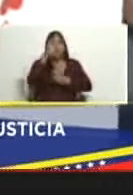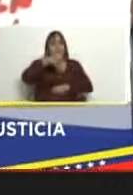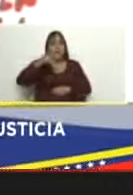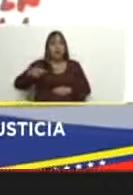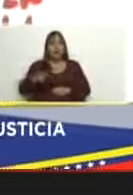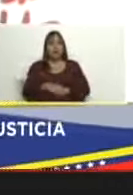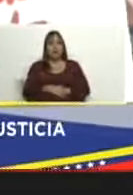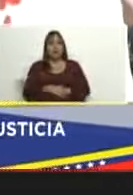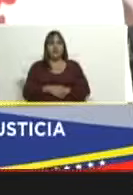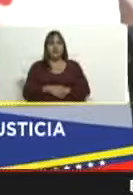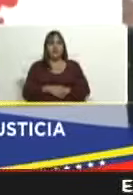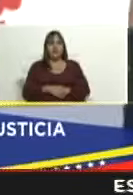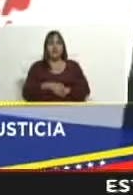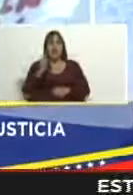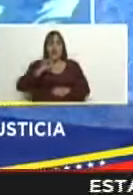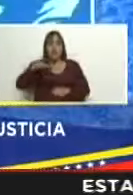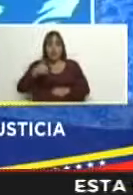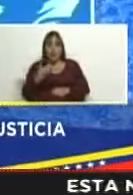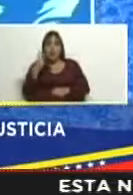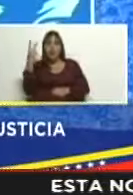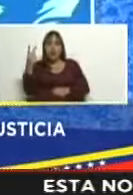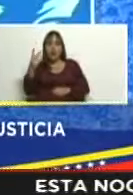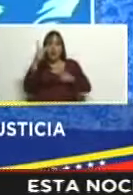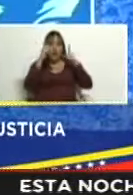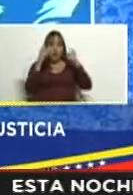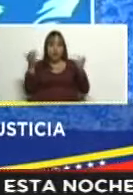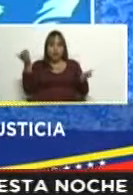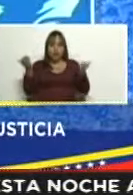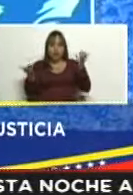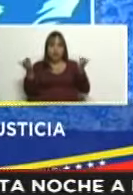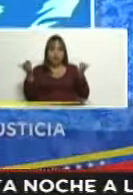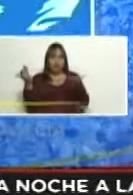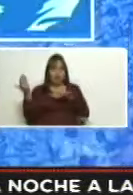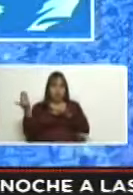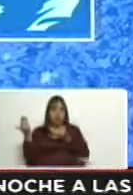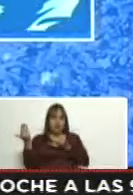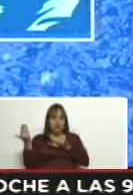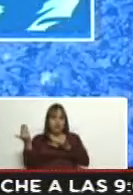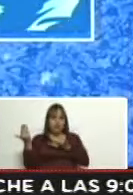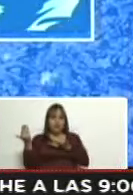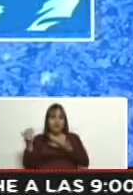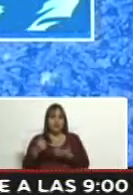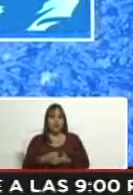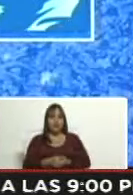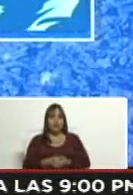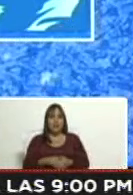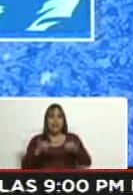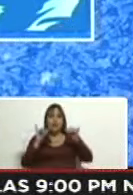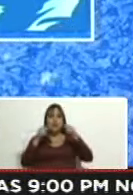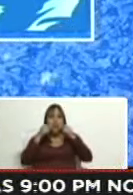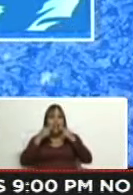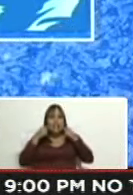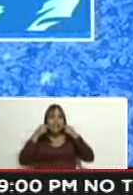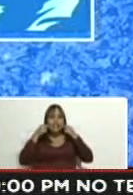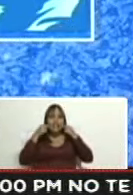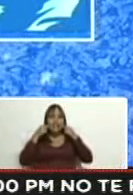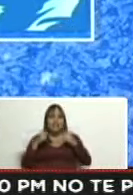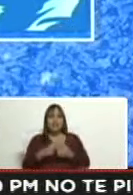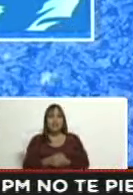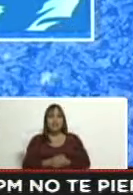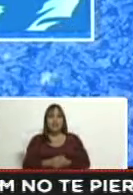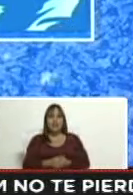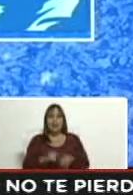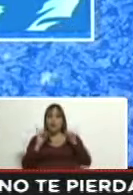Y ahora sí me puedes poner las dos fotos. Y miren, es la misma sonrisa, es el